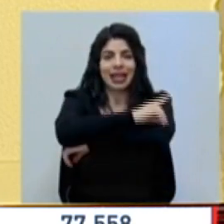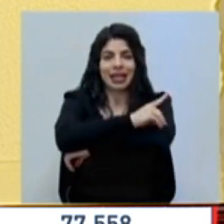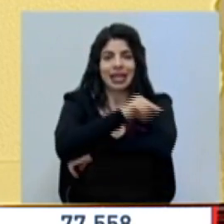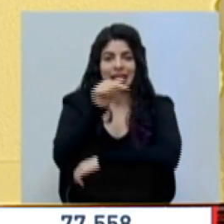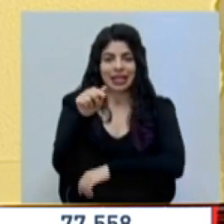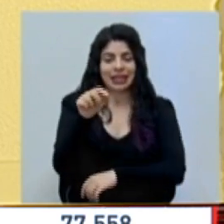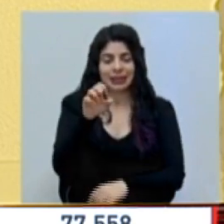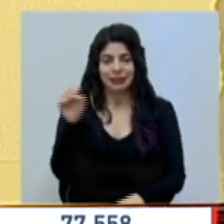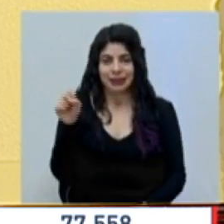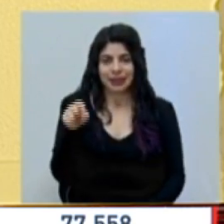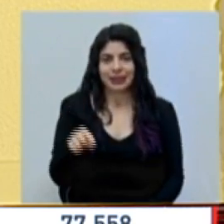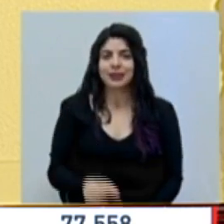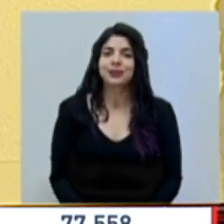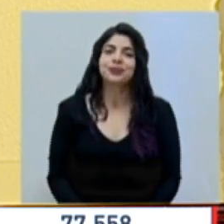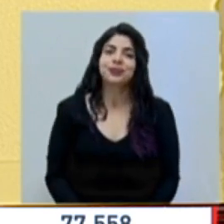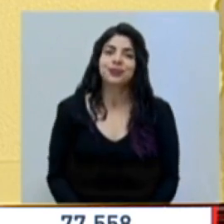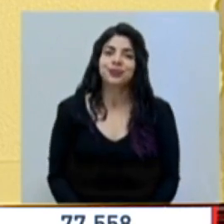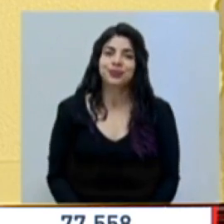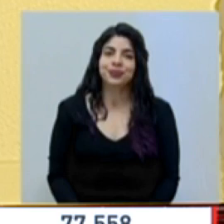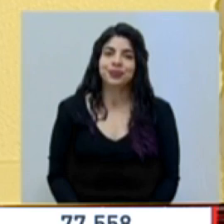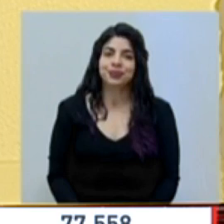dicho mes.